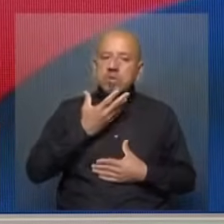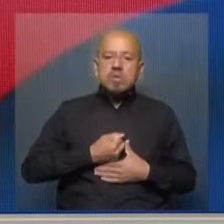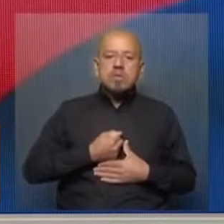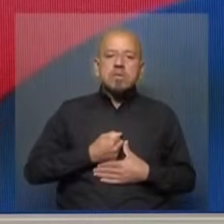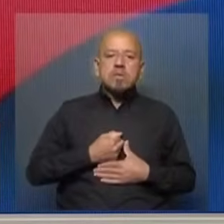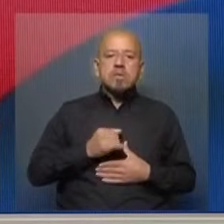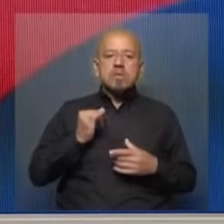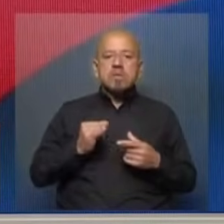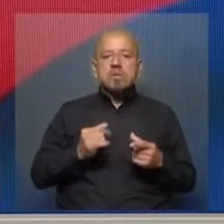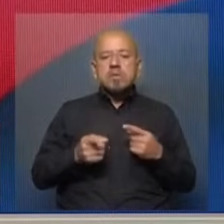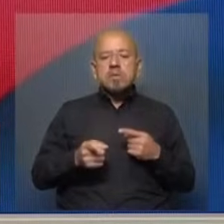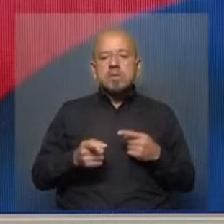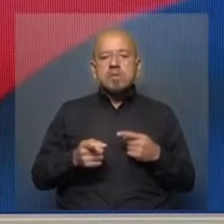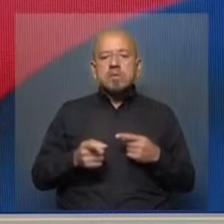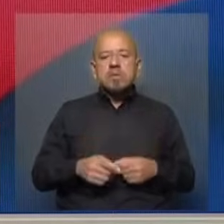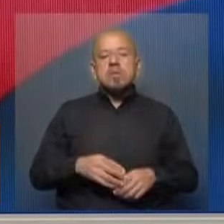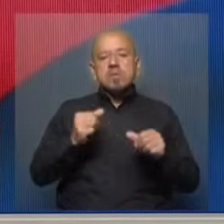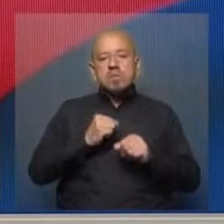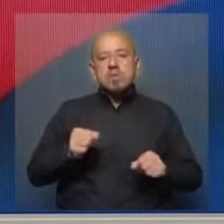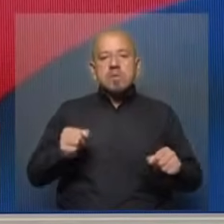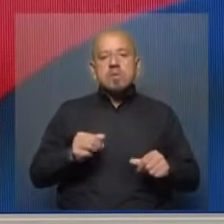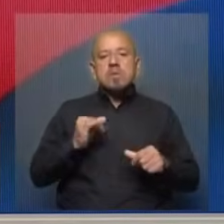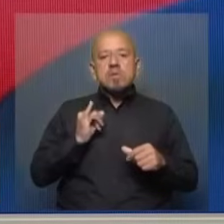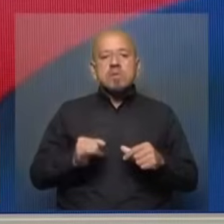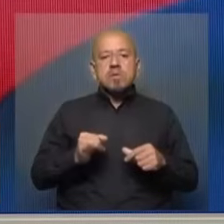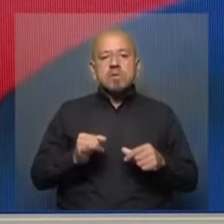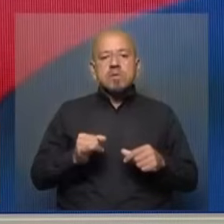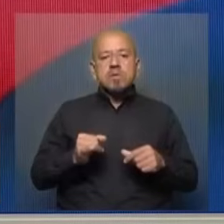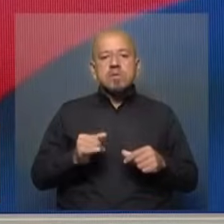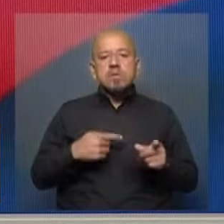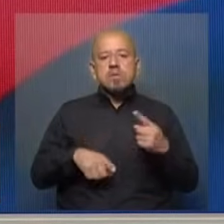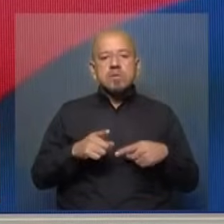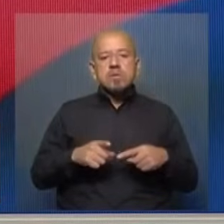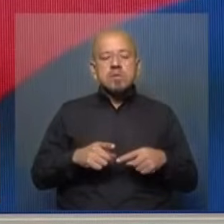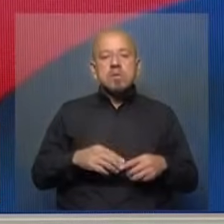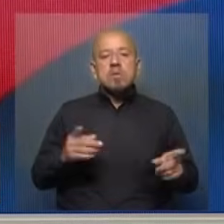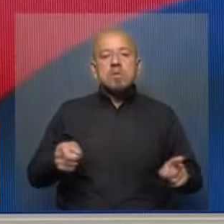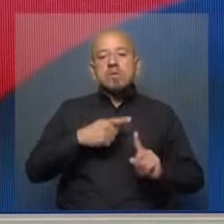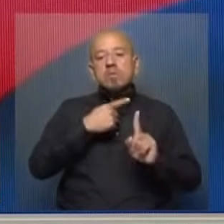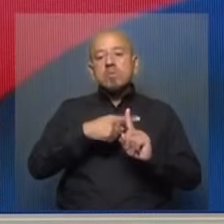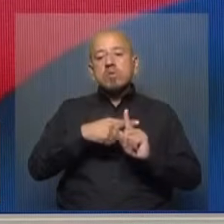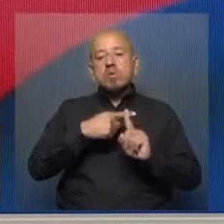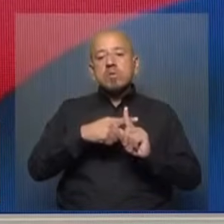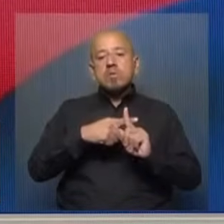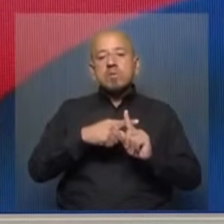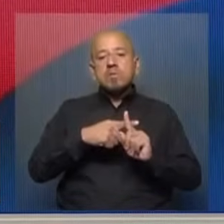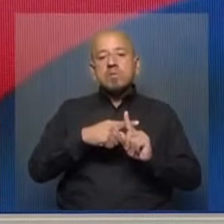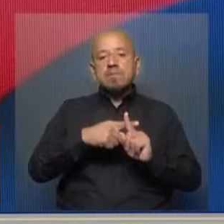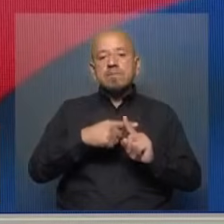que es posible y es pero es súper positivo la participación